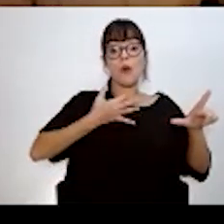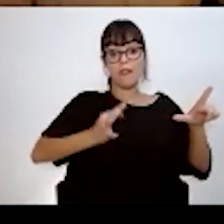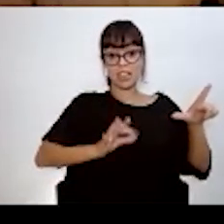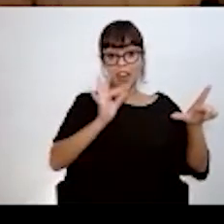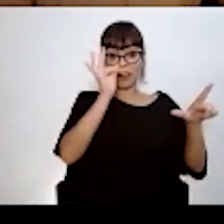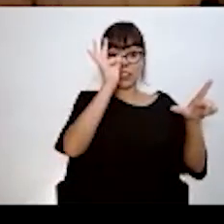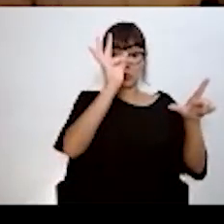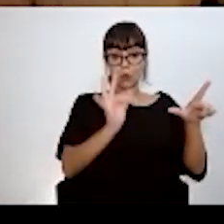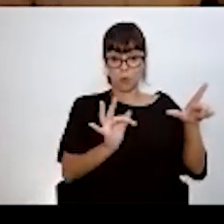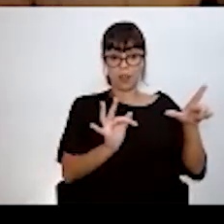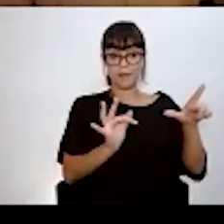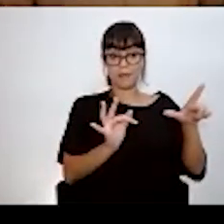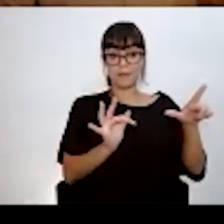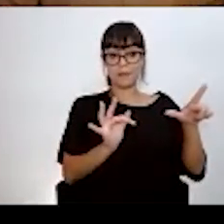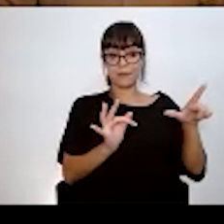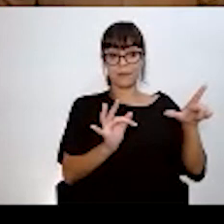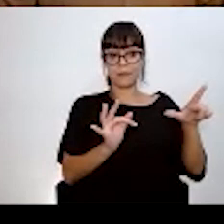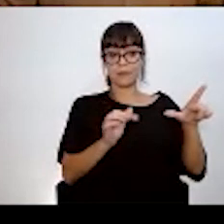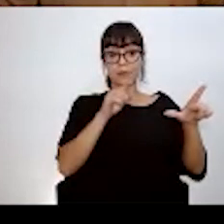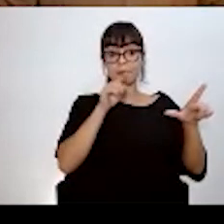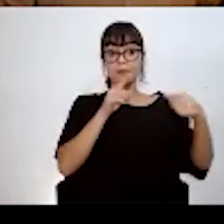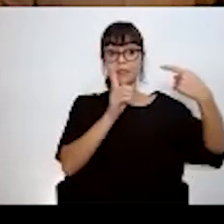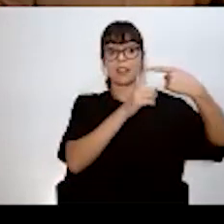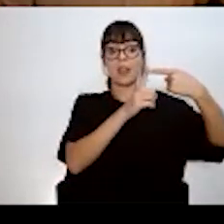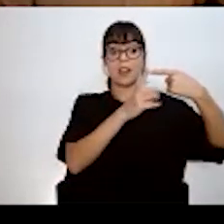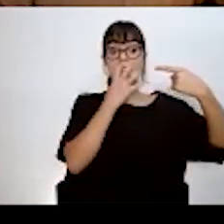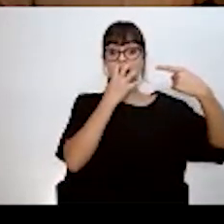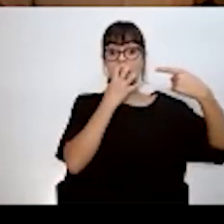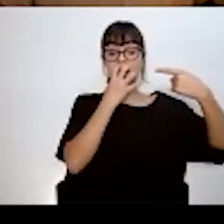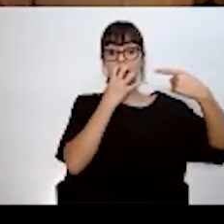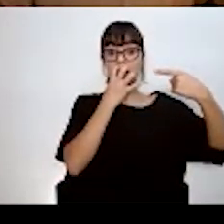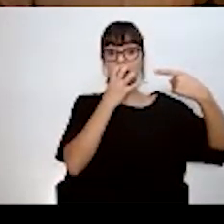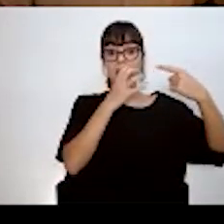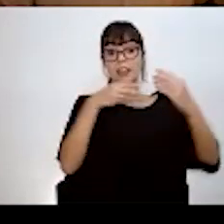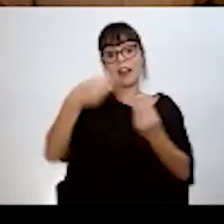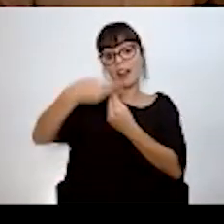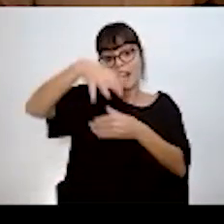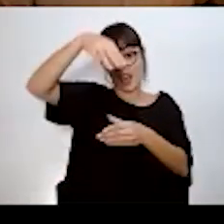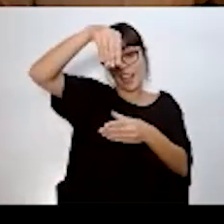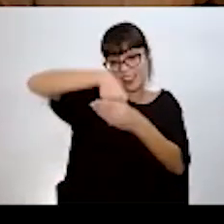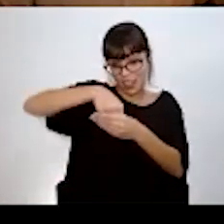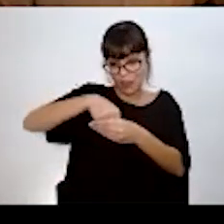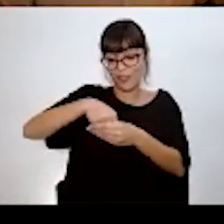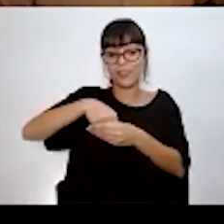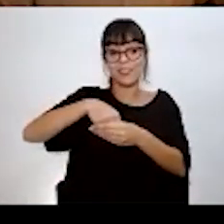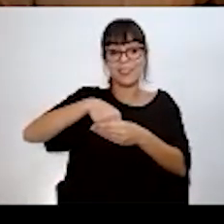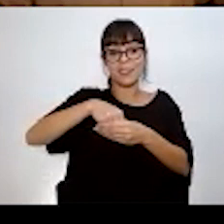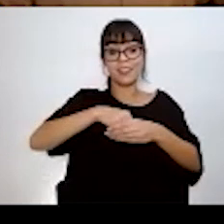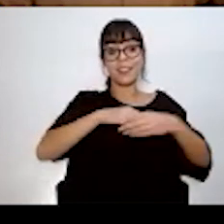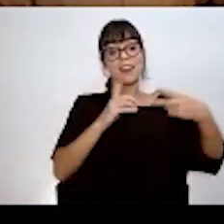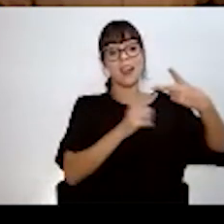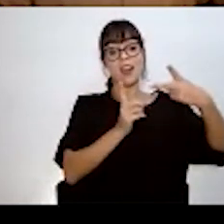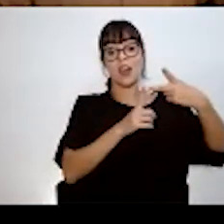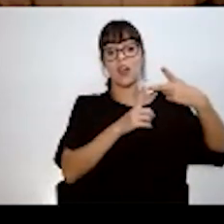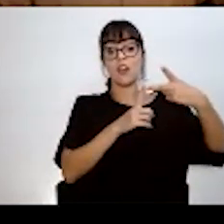yacimientos del interior de Gran Canaria, ¿vale? Si me permiten seguir utilizando este término, frente a los yacimientos de la costa.